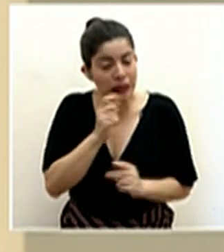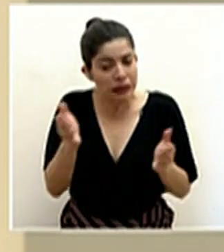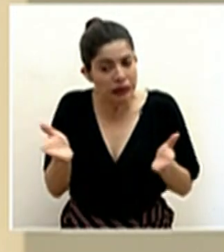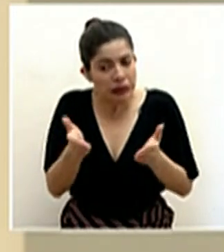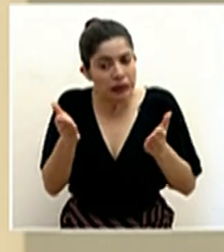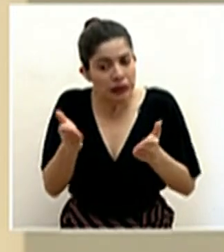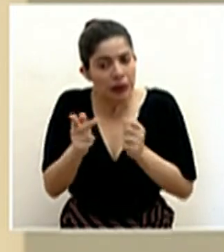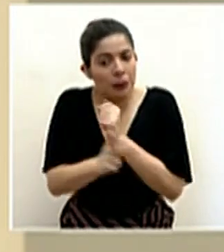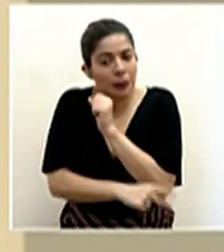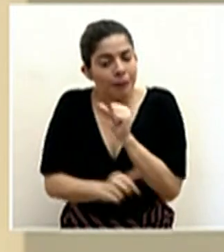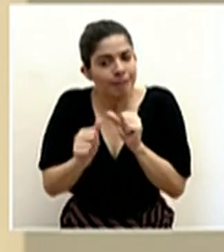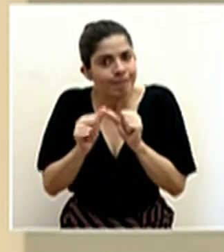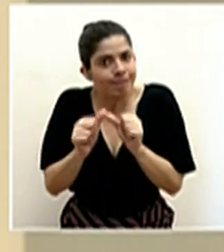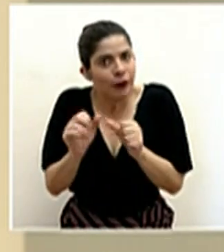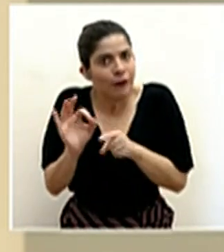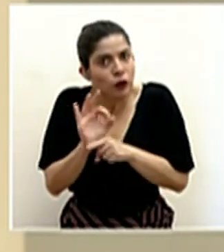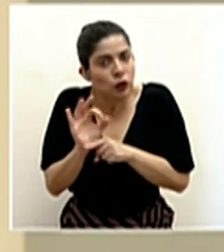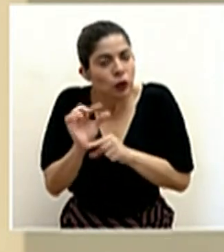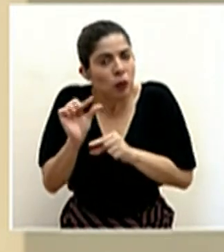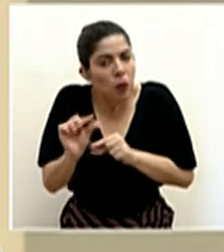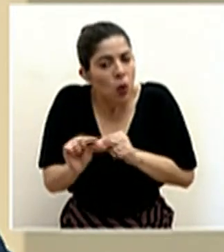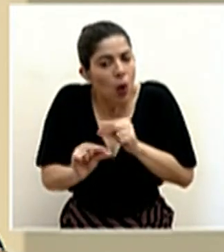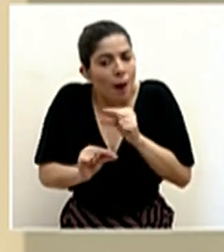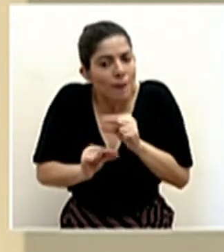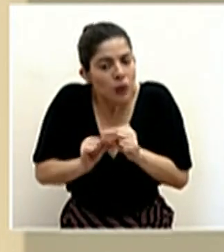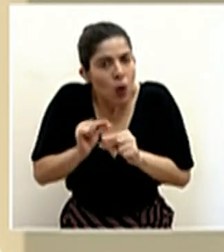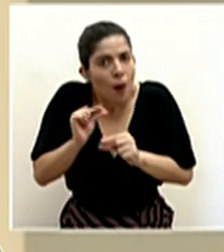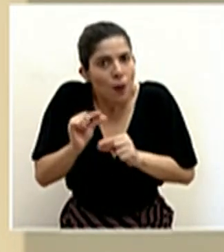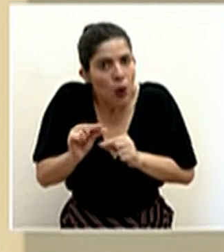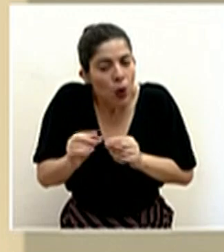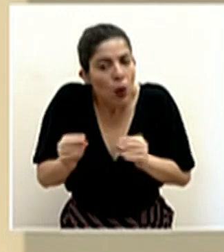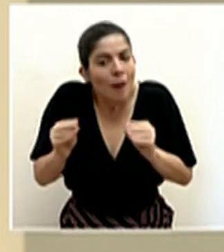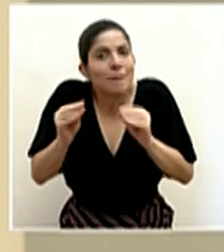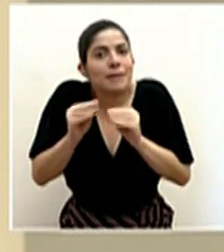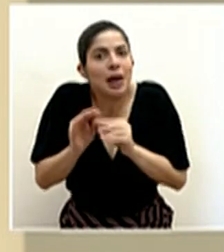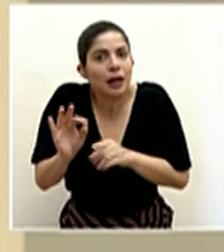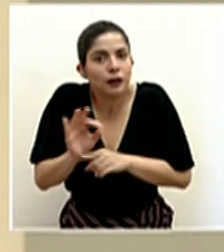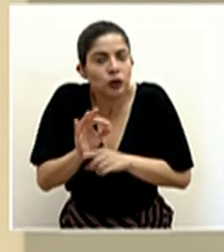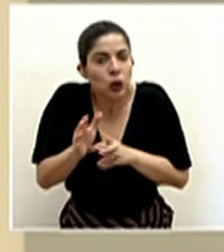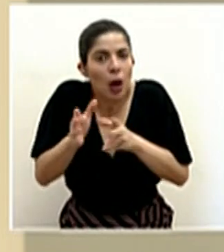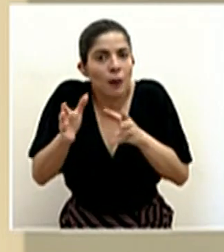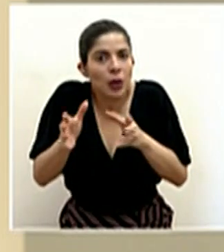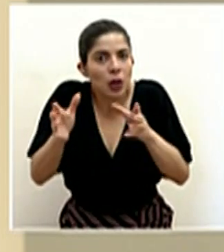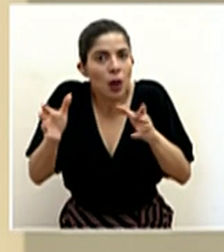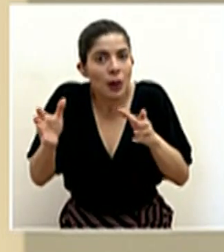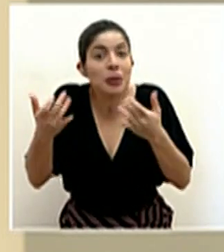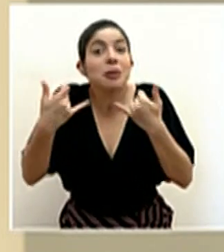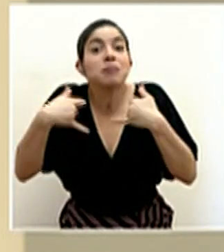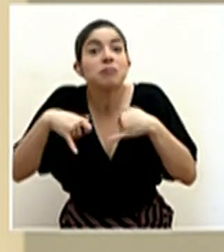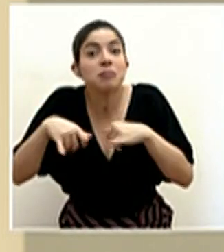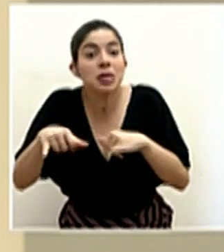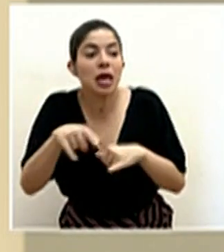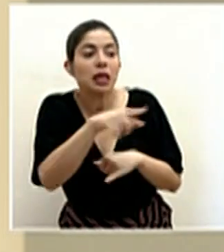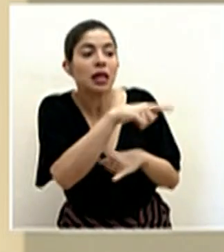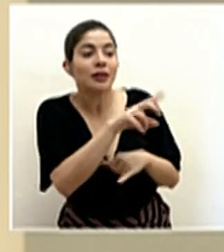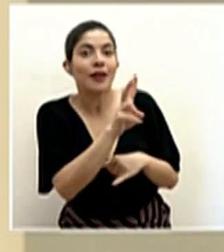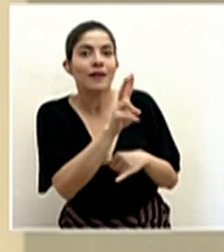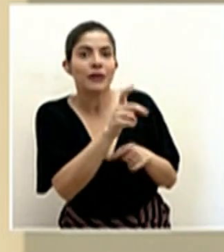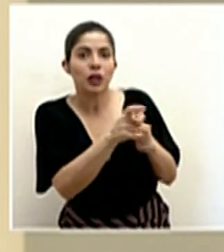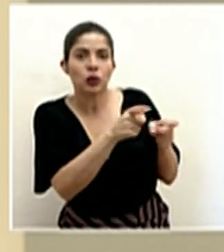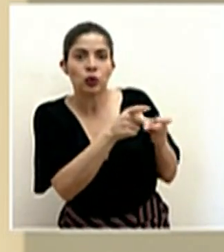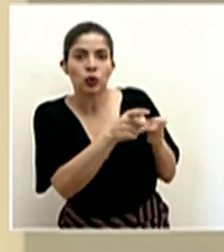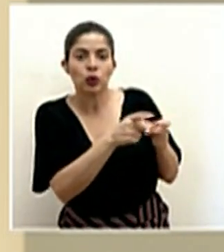siga funcionando y ojalá progresivamente poder ponerlo todavía más en funcionamiento, mientras obviamente la respuesta del virus lo